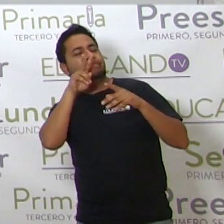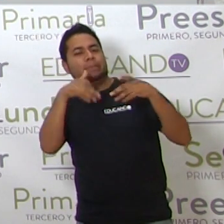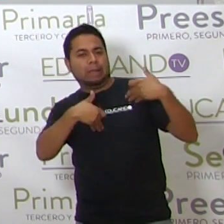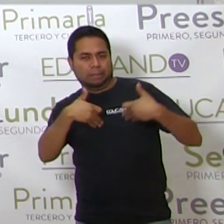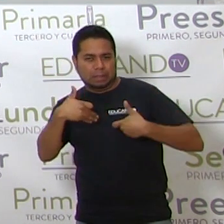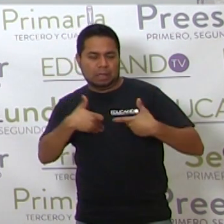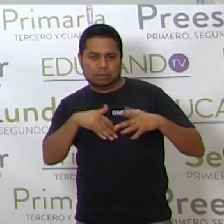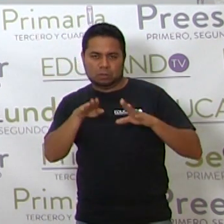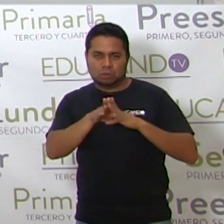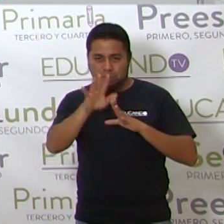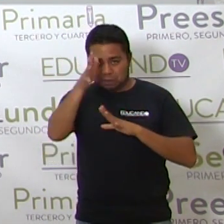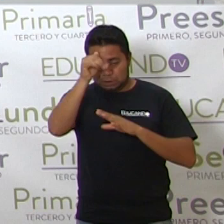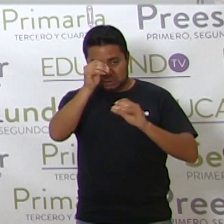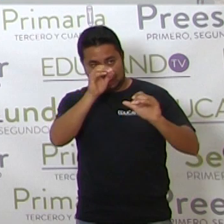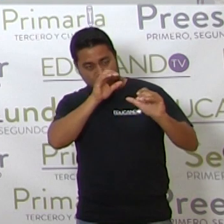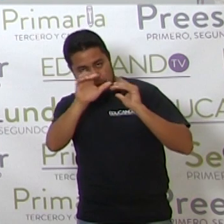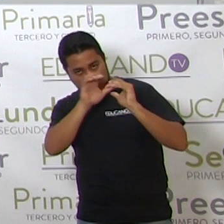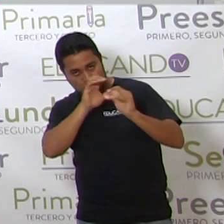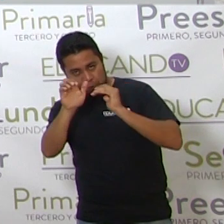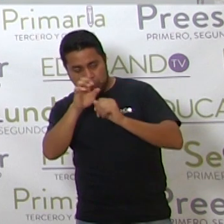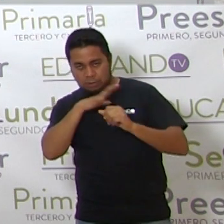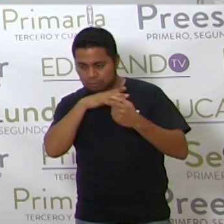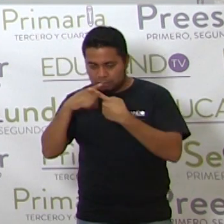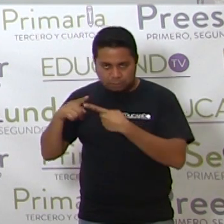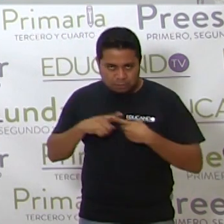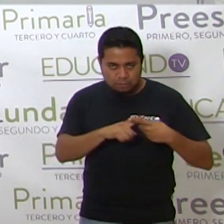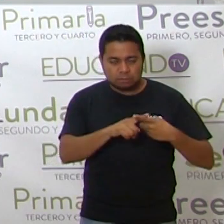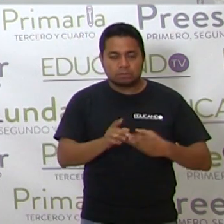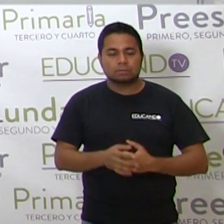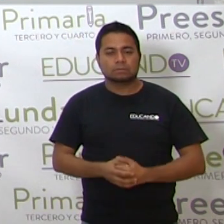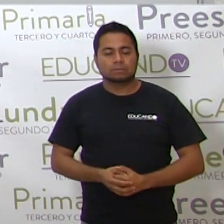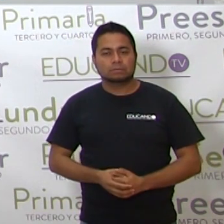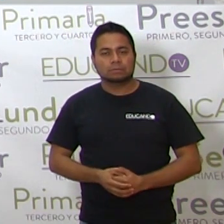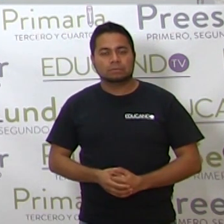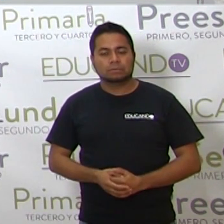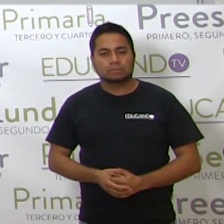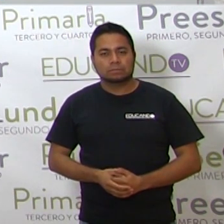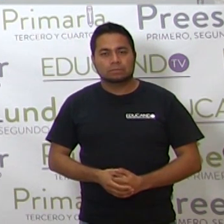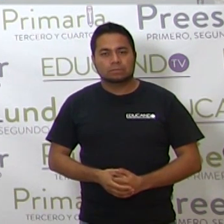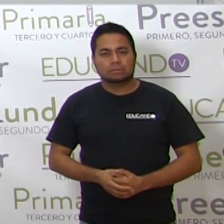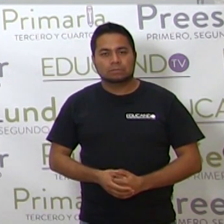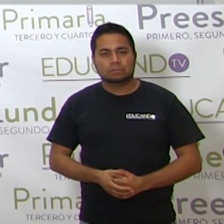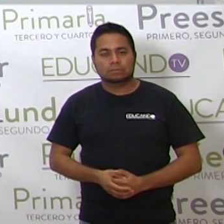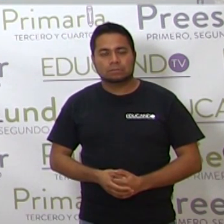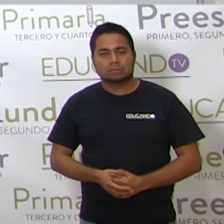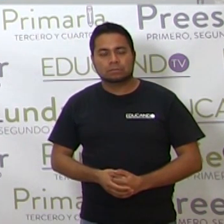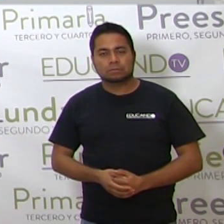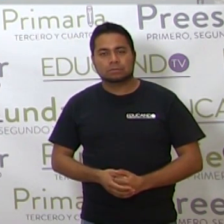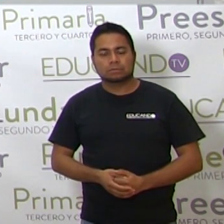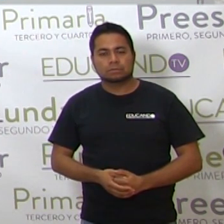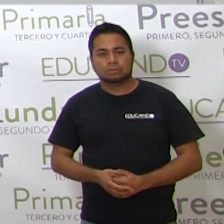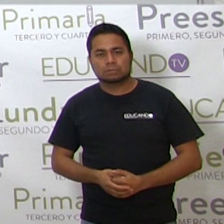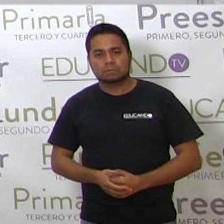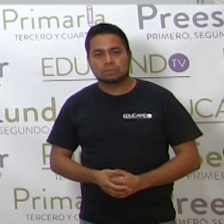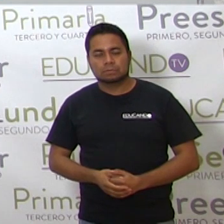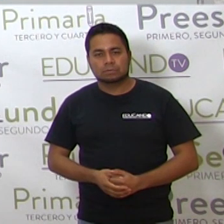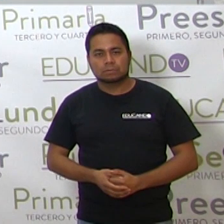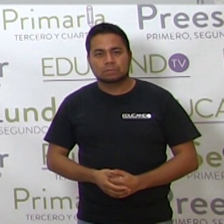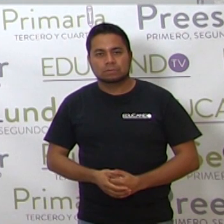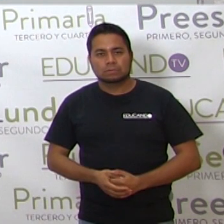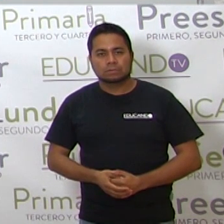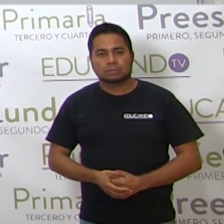comunicación recuerda canales de comunicación ahora este va a ser entonces